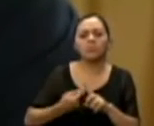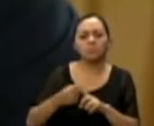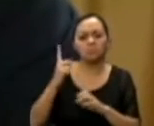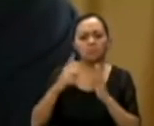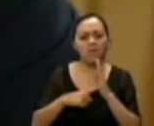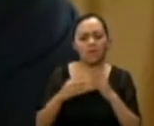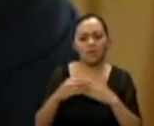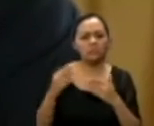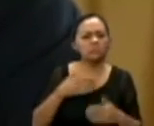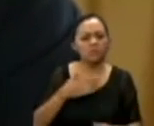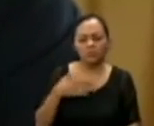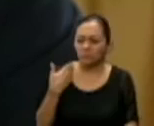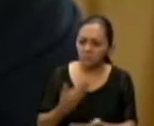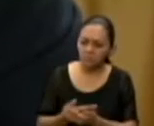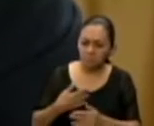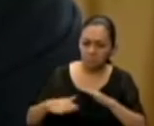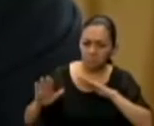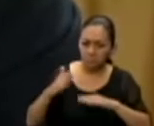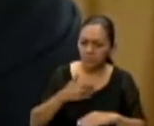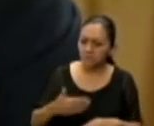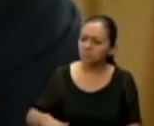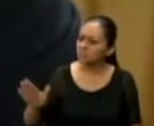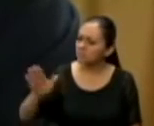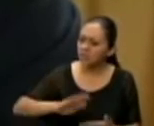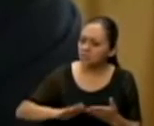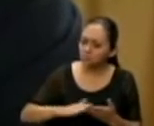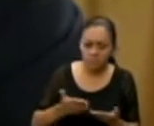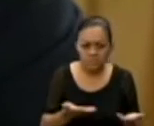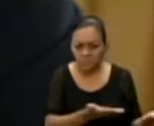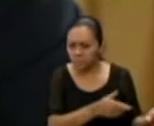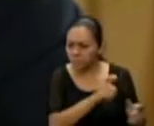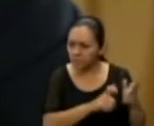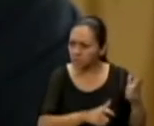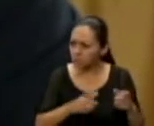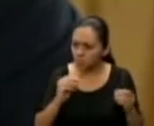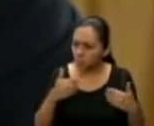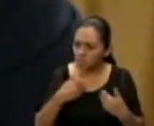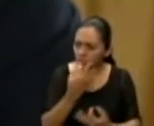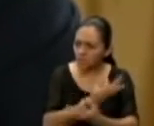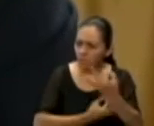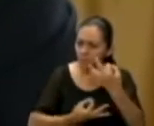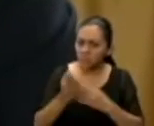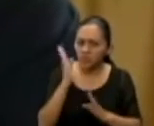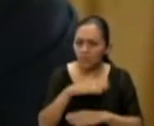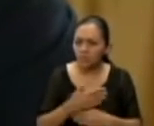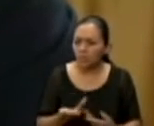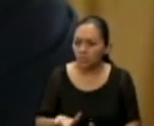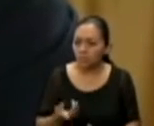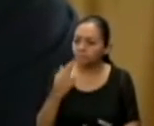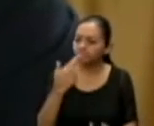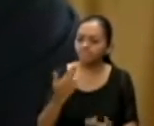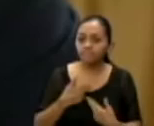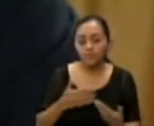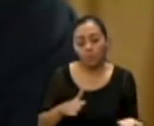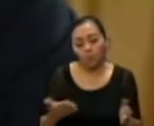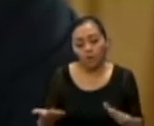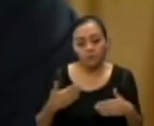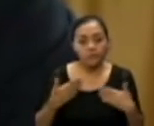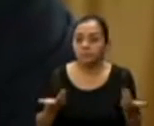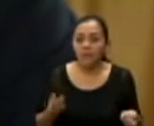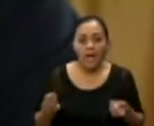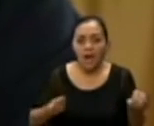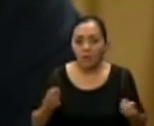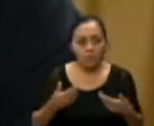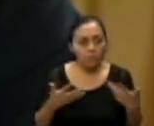a los médicos bueno qué pasaba antes de que tuviéramos la oferta pública de hemodiálisis me contestaban se moría se morían los pacientes se morían los